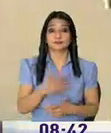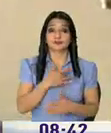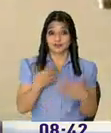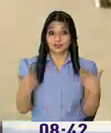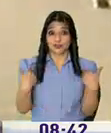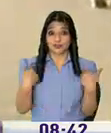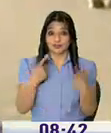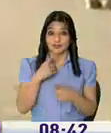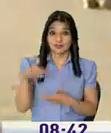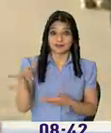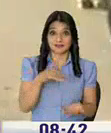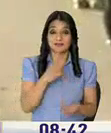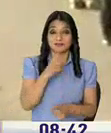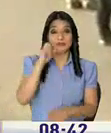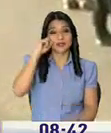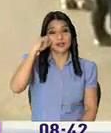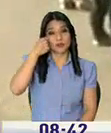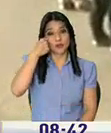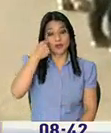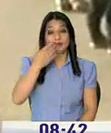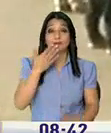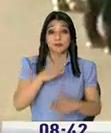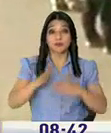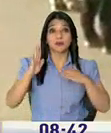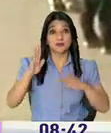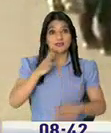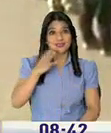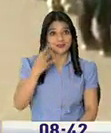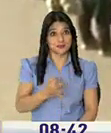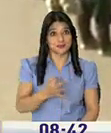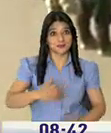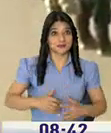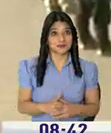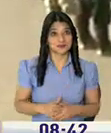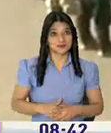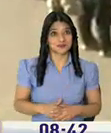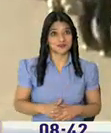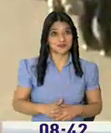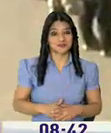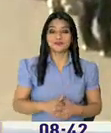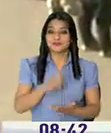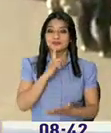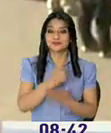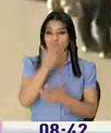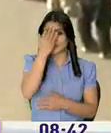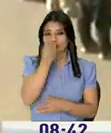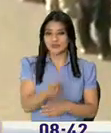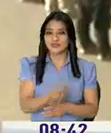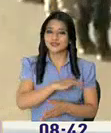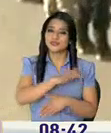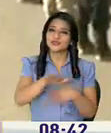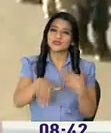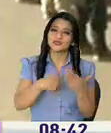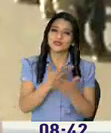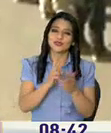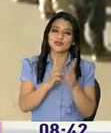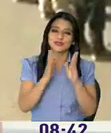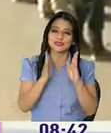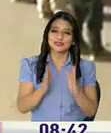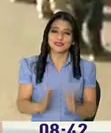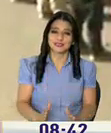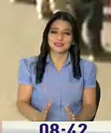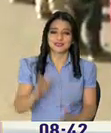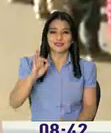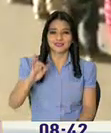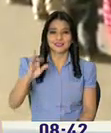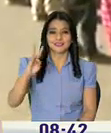esta entrega. Recordemos que las promesas se cumplen y estamos aquí. Muy buenos días con todos, vecinos y